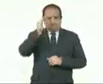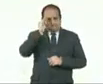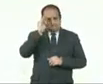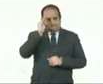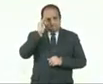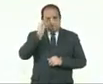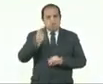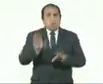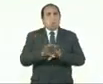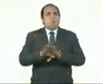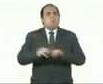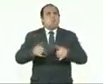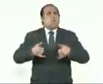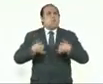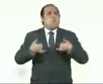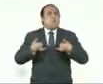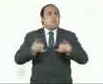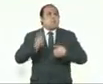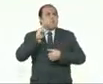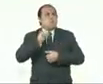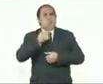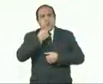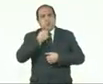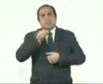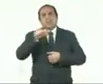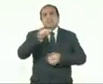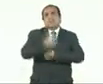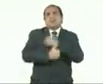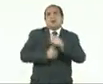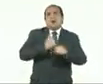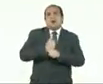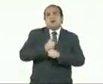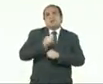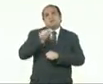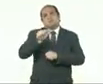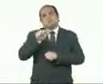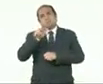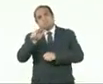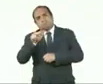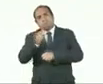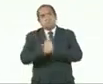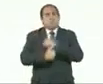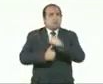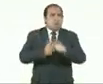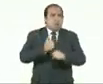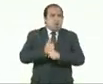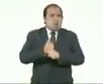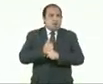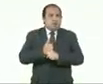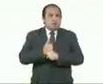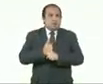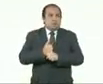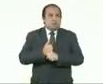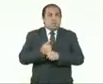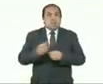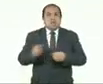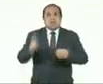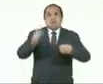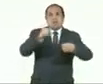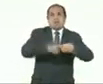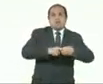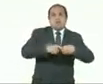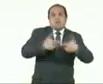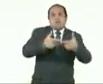joven, una joven de 16 años, 17, 18 años, llegó a una banda delictiva.